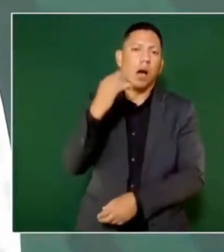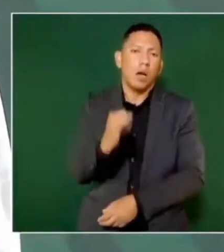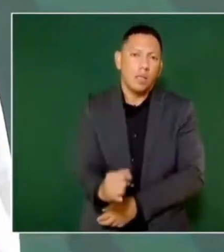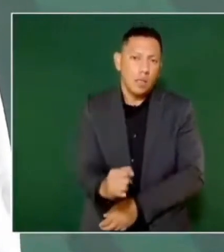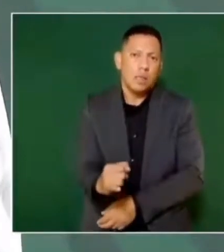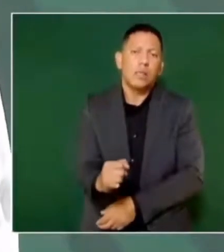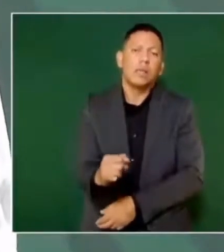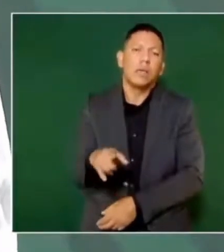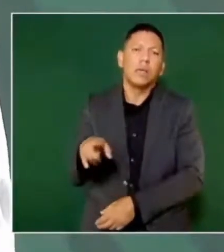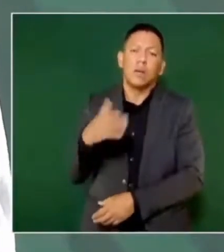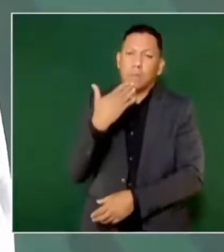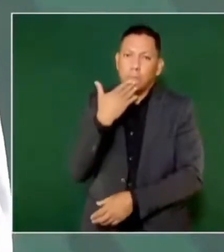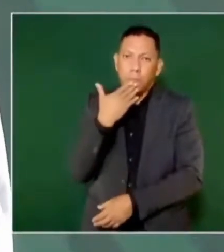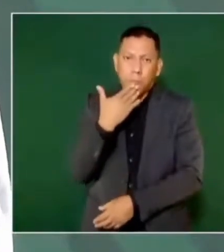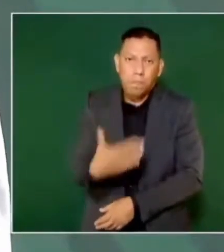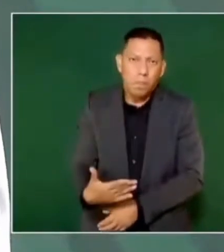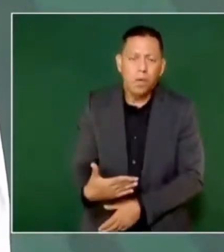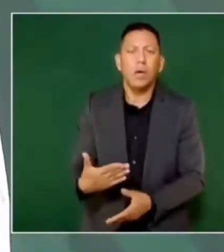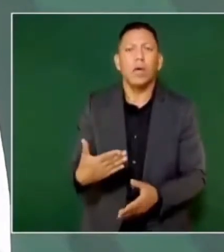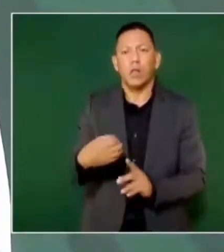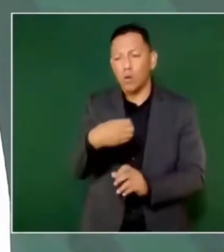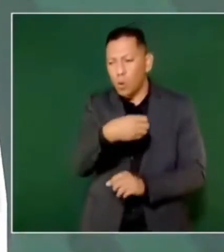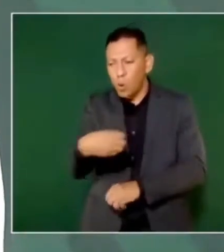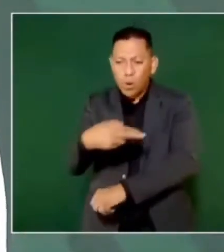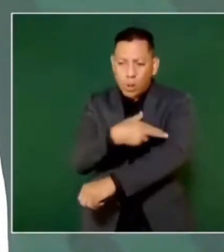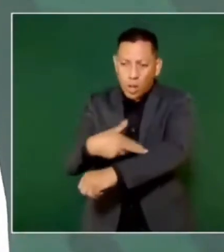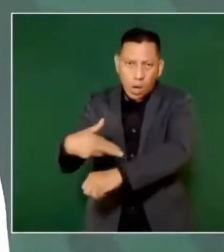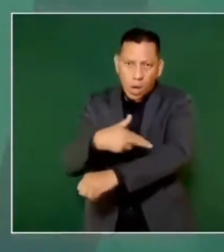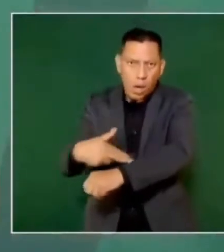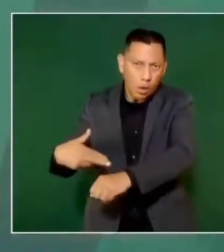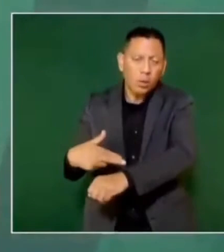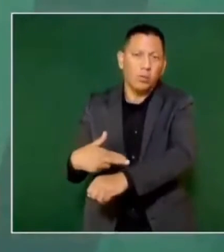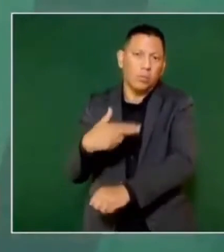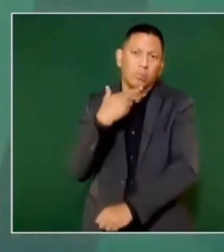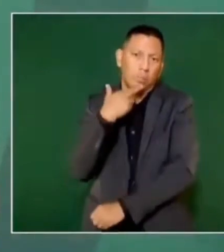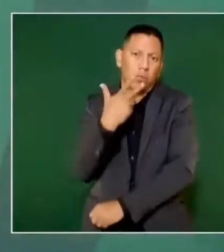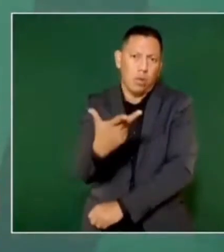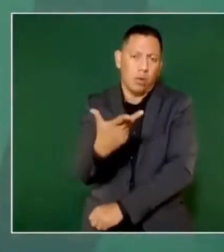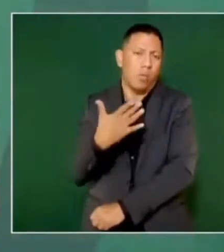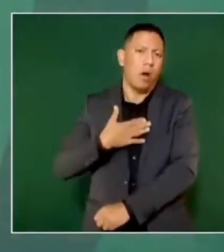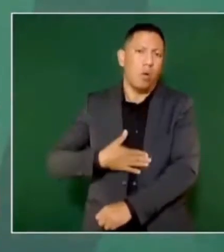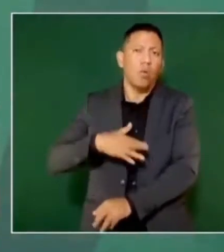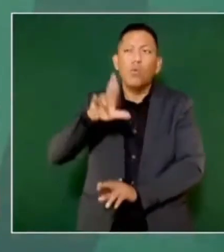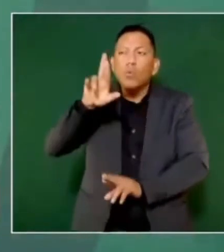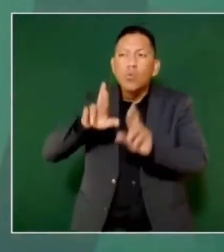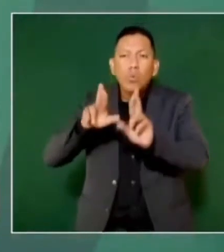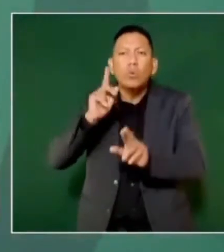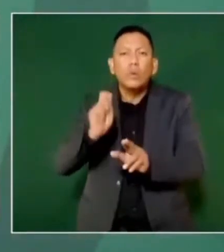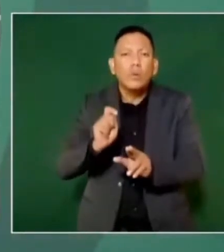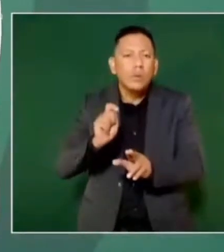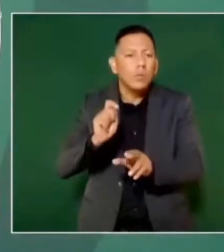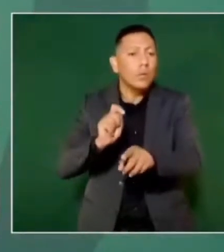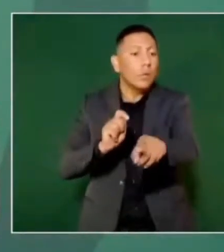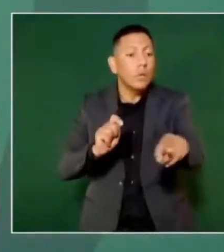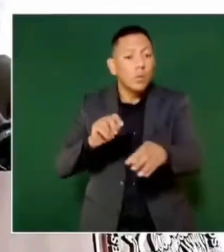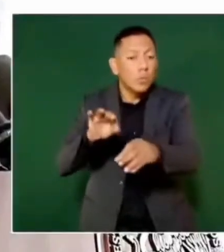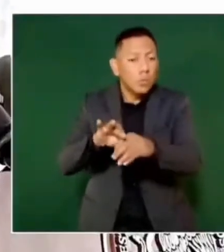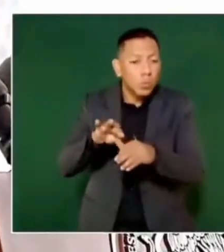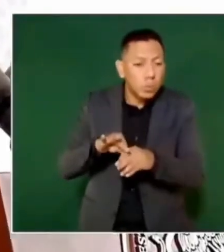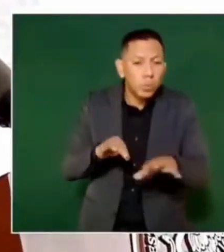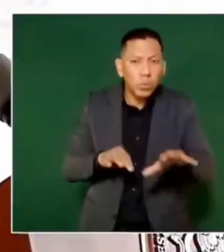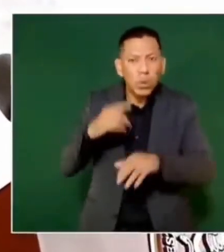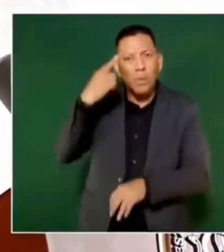No encuentro otro método más que el método democrático para limpiar de